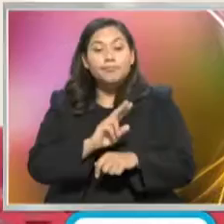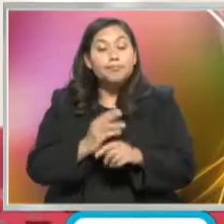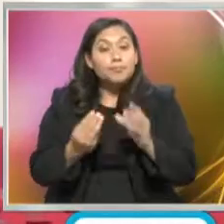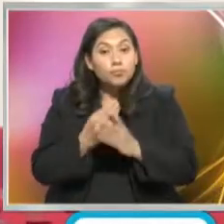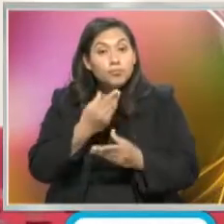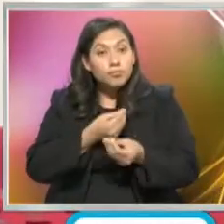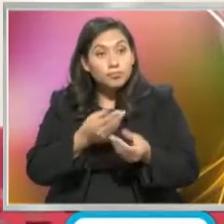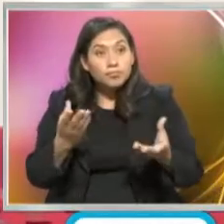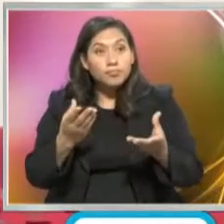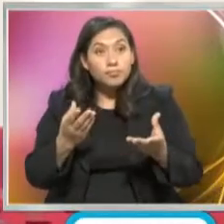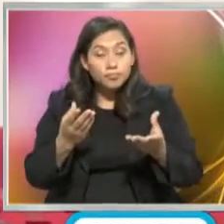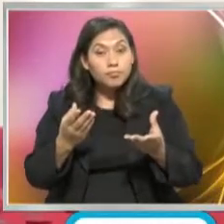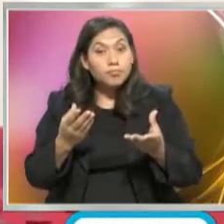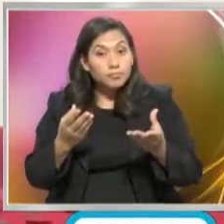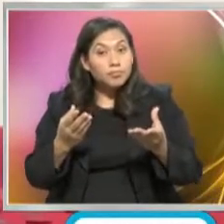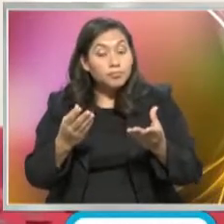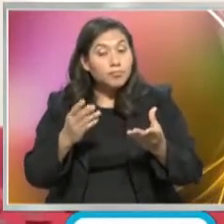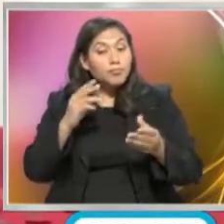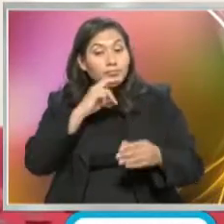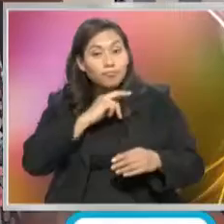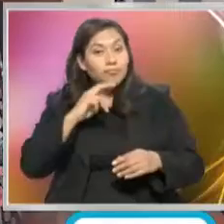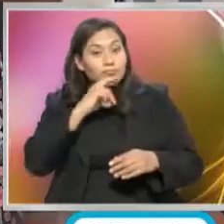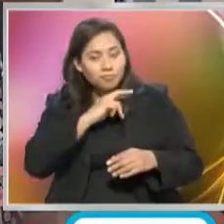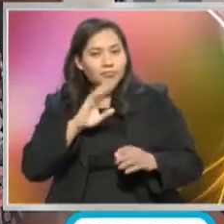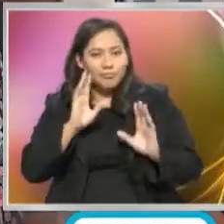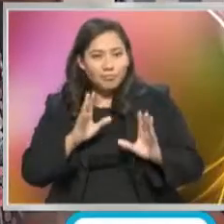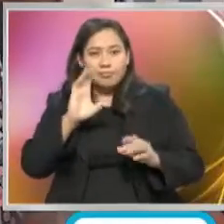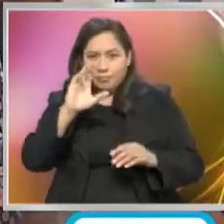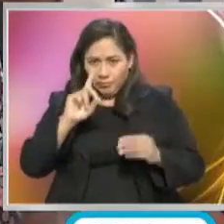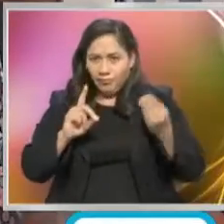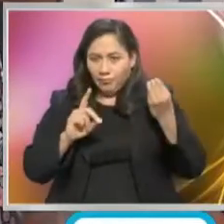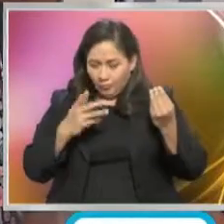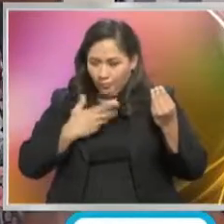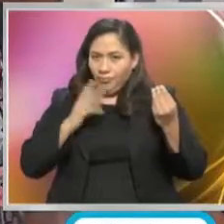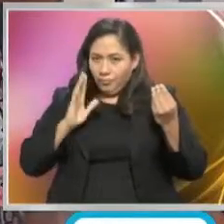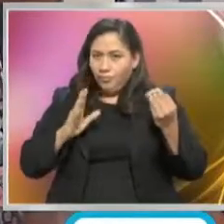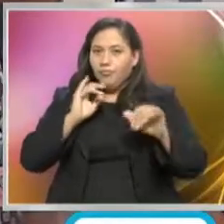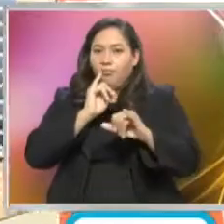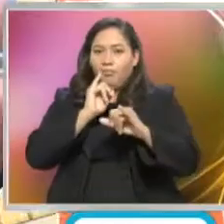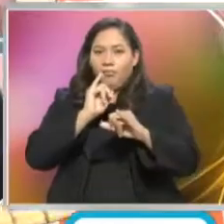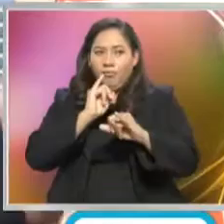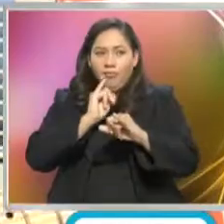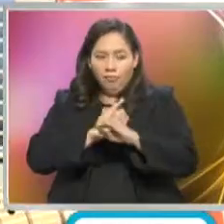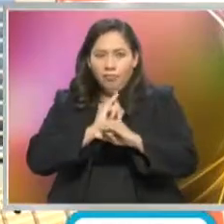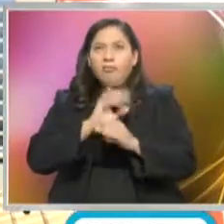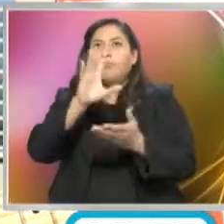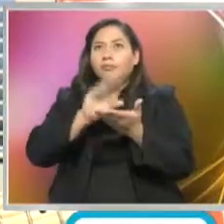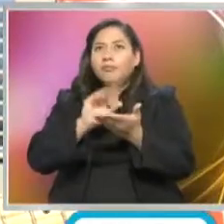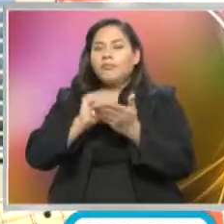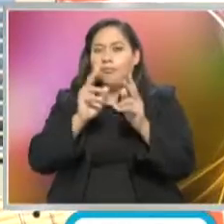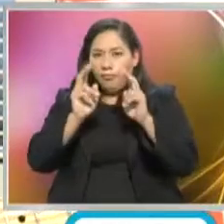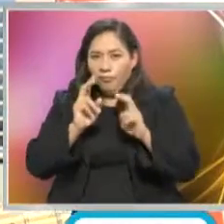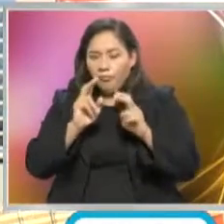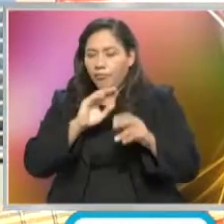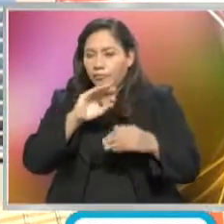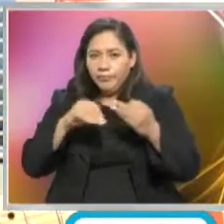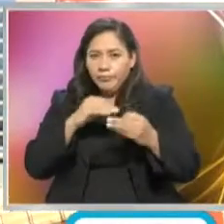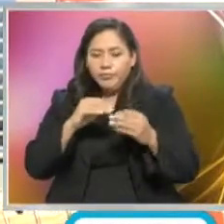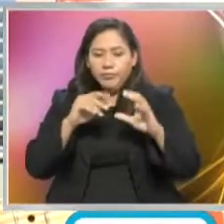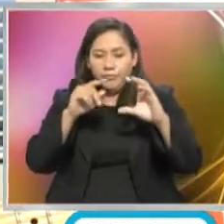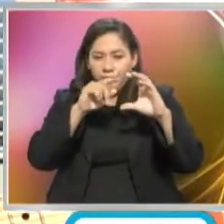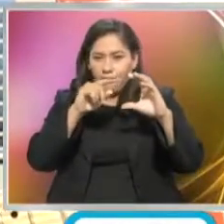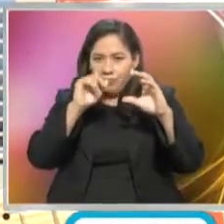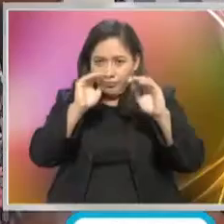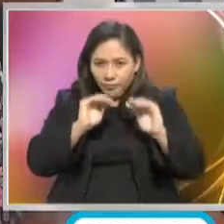nuevo lanzamiento que es pronto. Ya está, el disco ya está en, en las descargas digitales, Sí. de todas las